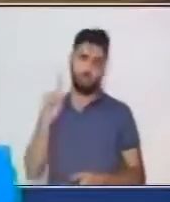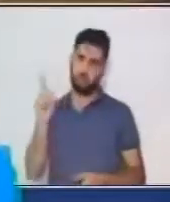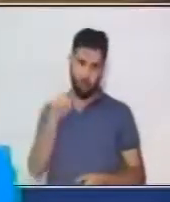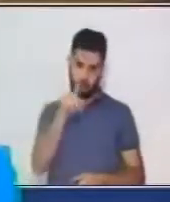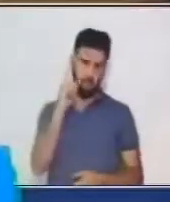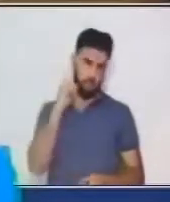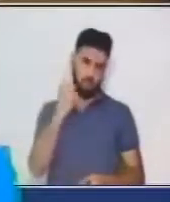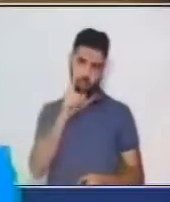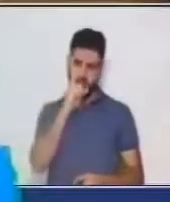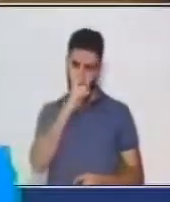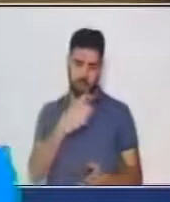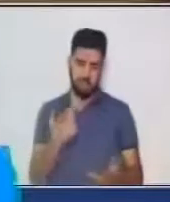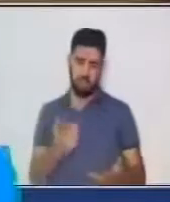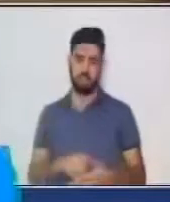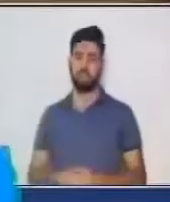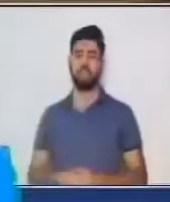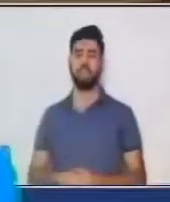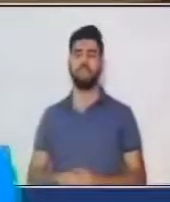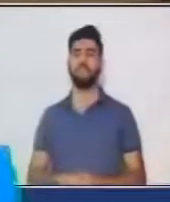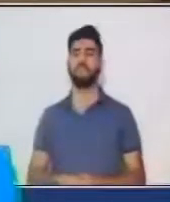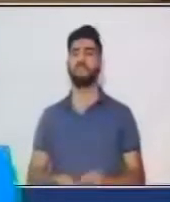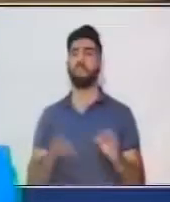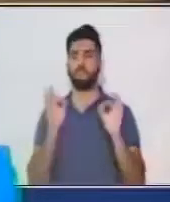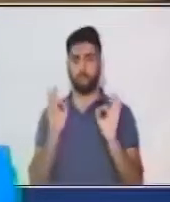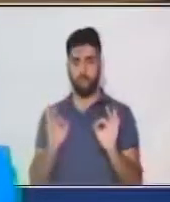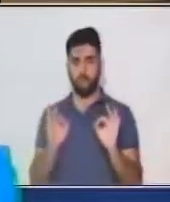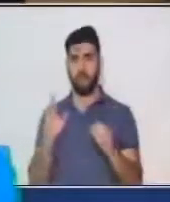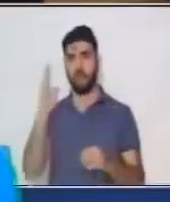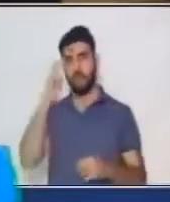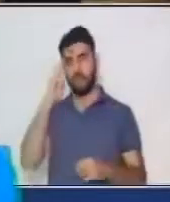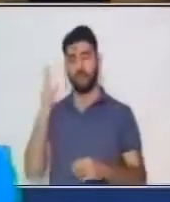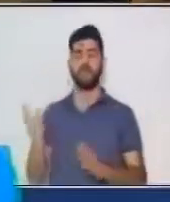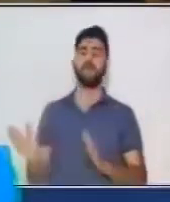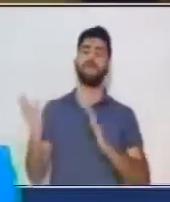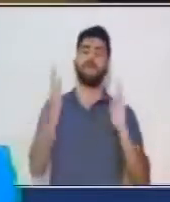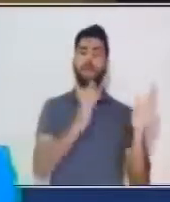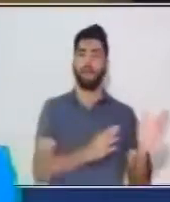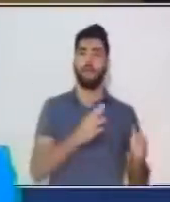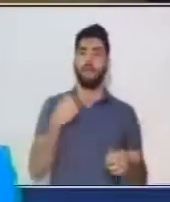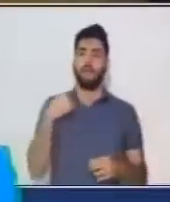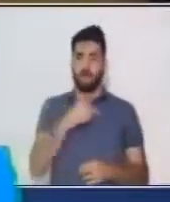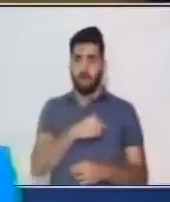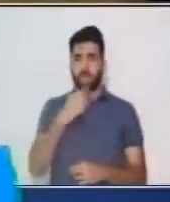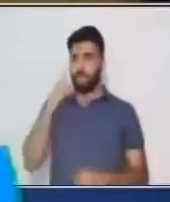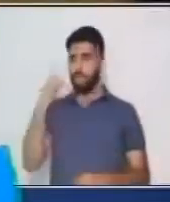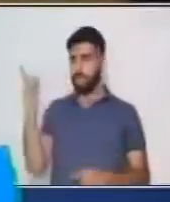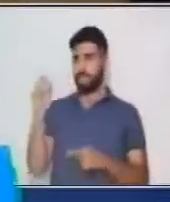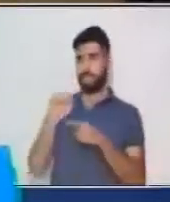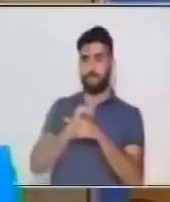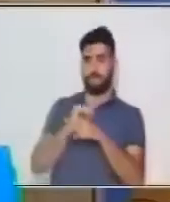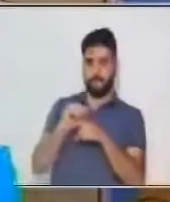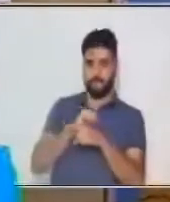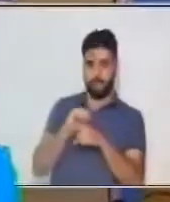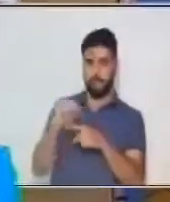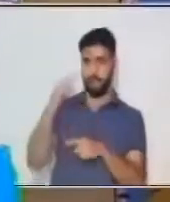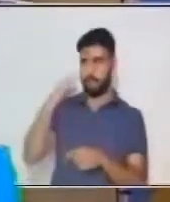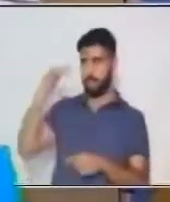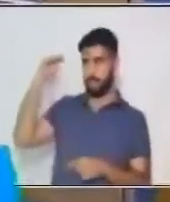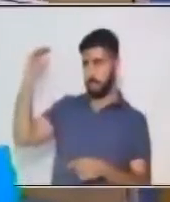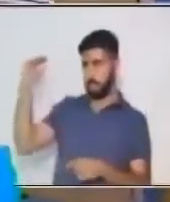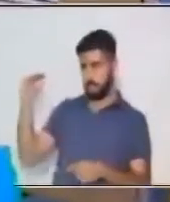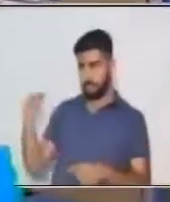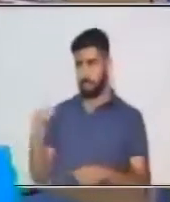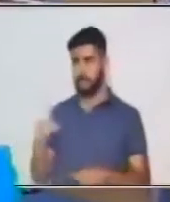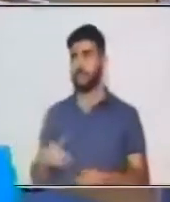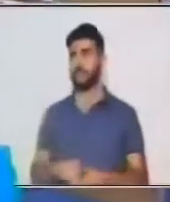emite? Ahora, recuérdate que vamos a practicar. Pasa por este lado. Yo voy a leerte una